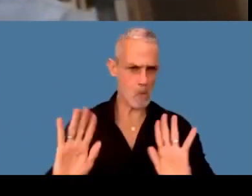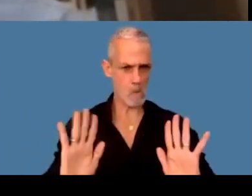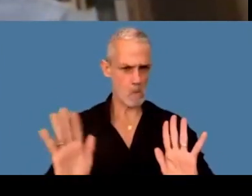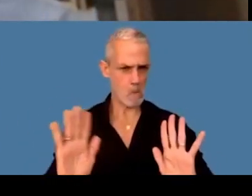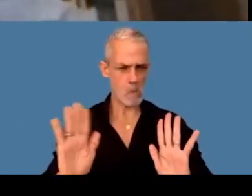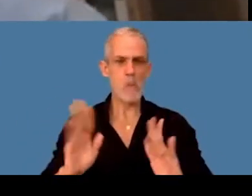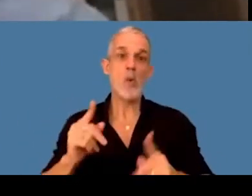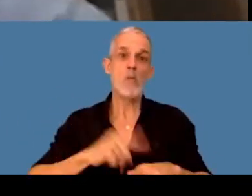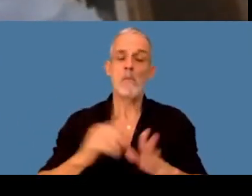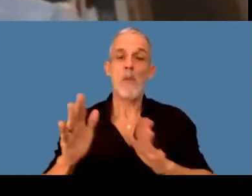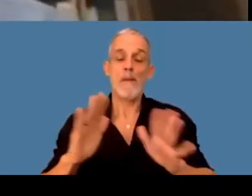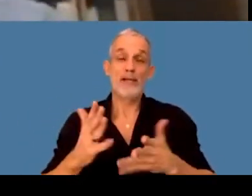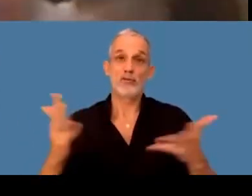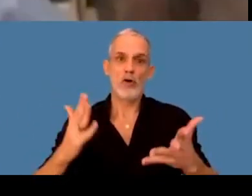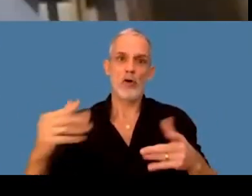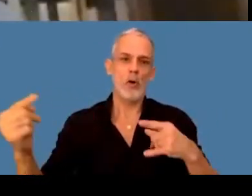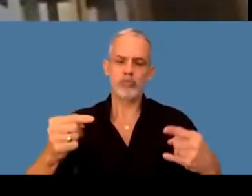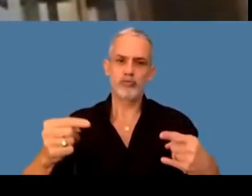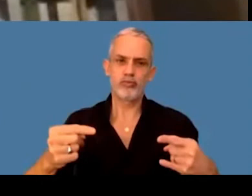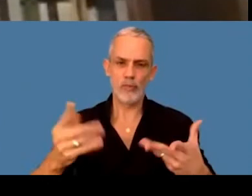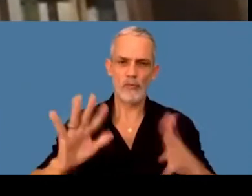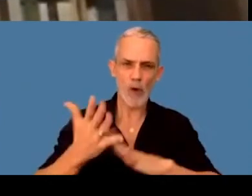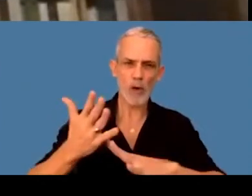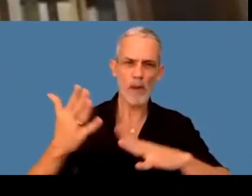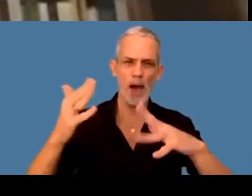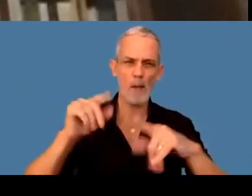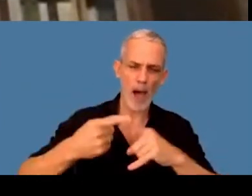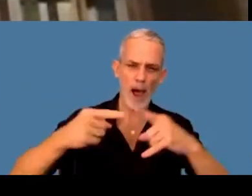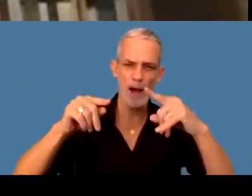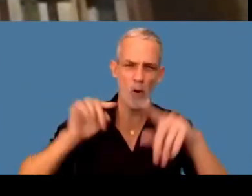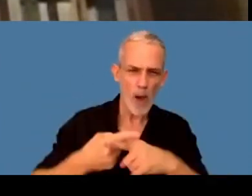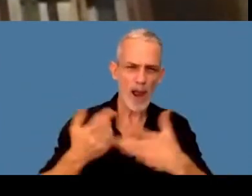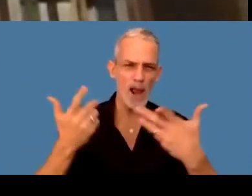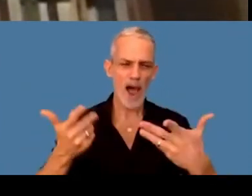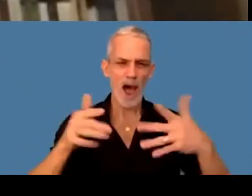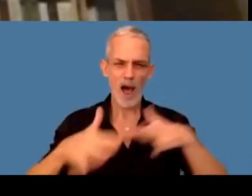momento el conflicto también es una herramienta, por eso tenemos el derecho de huelga en la Constitución.